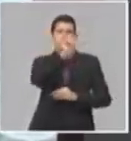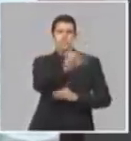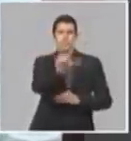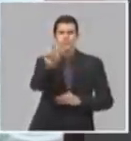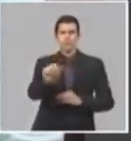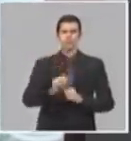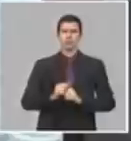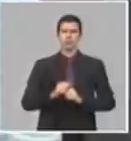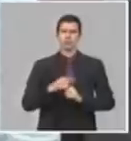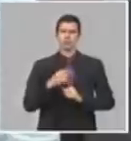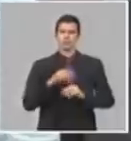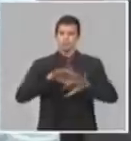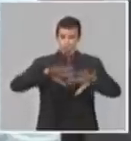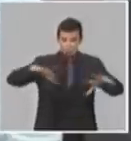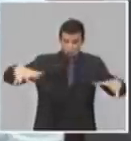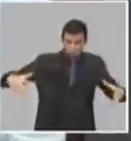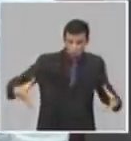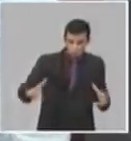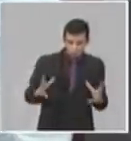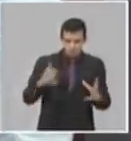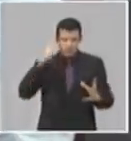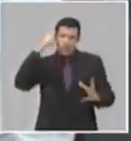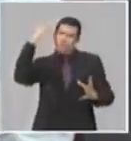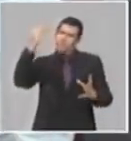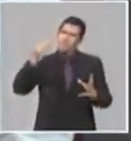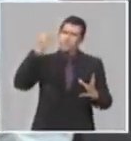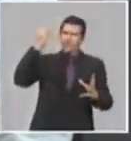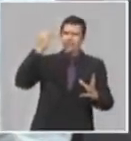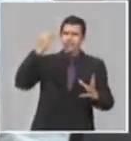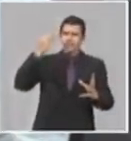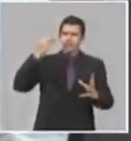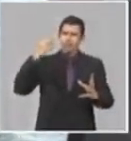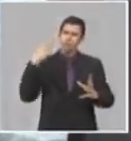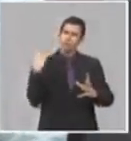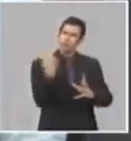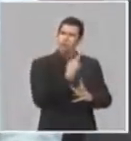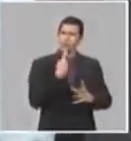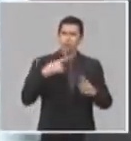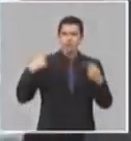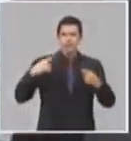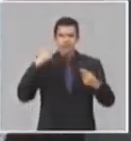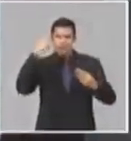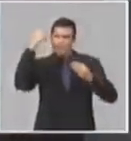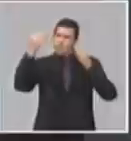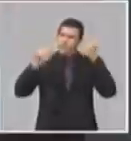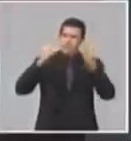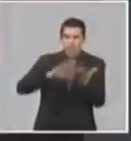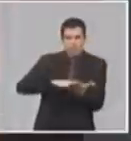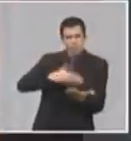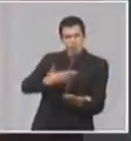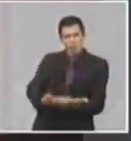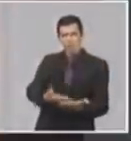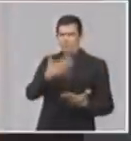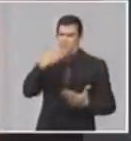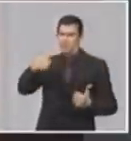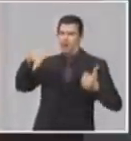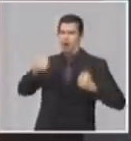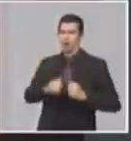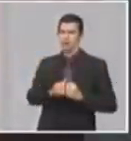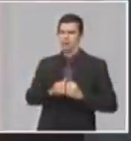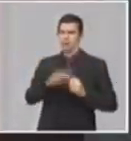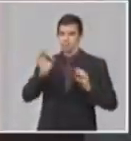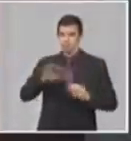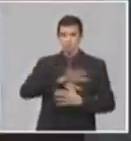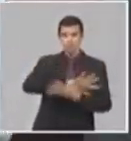prosperidad con justicia social. Si unimos las letras iniciales de estos 5 objetivos fundamentales, leeremos